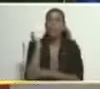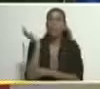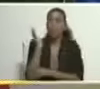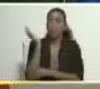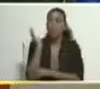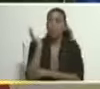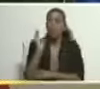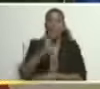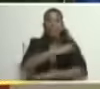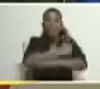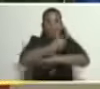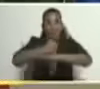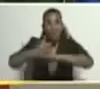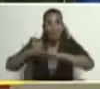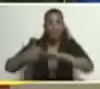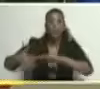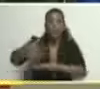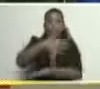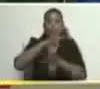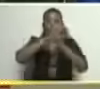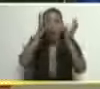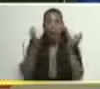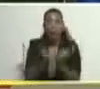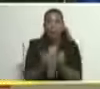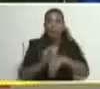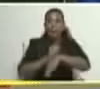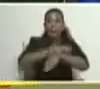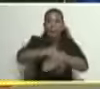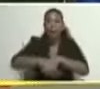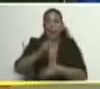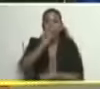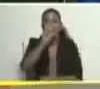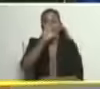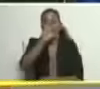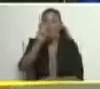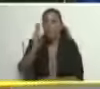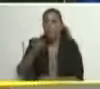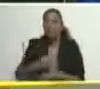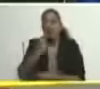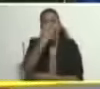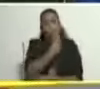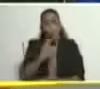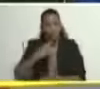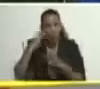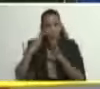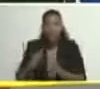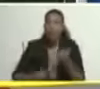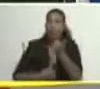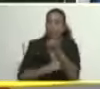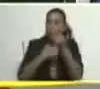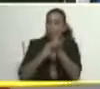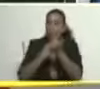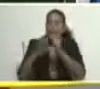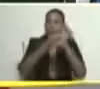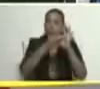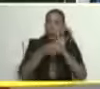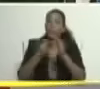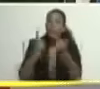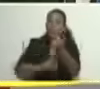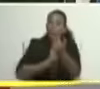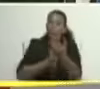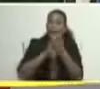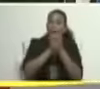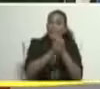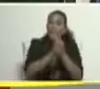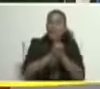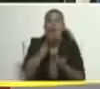de jefes de Estado y de Gobierno del ALBA TSP, reafirmamos nuestro compromiso de fortalecer los lazos de hermandad